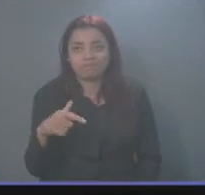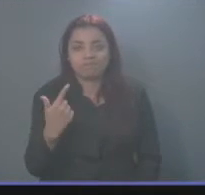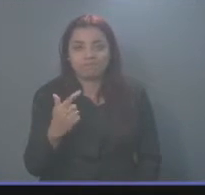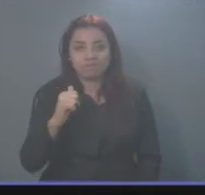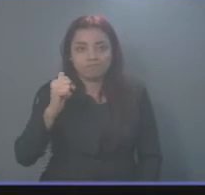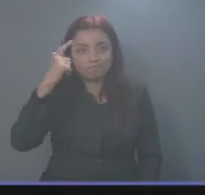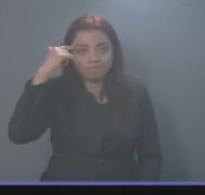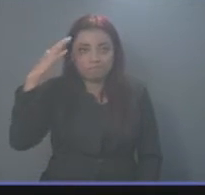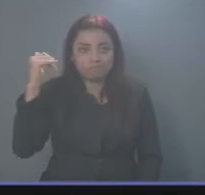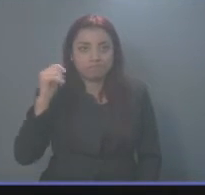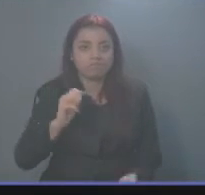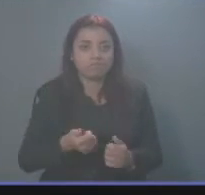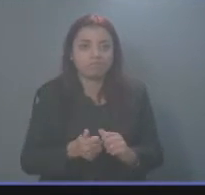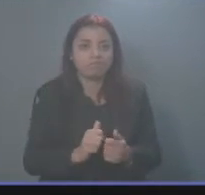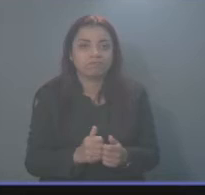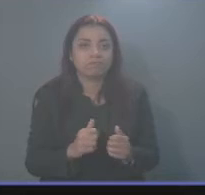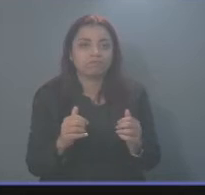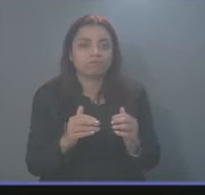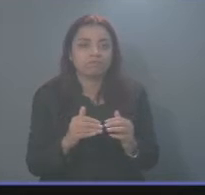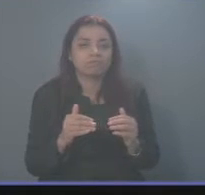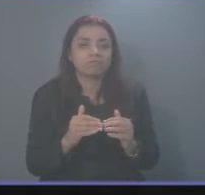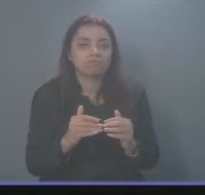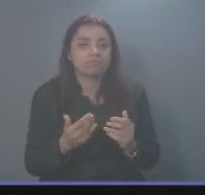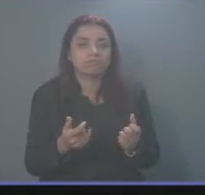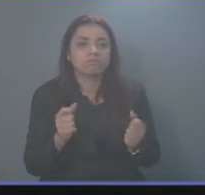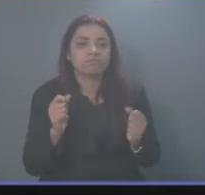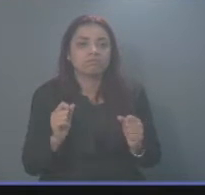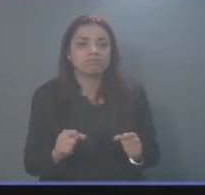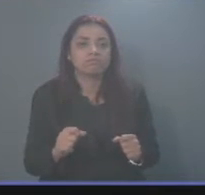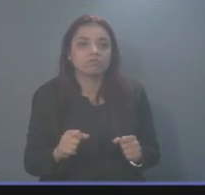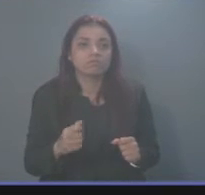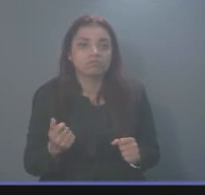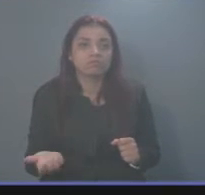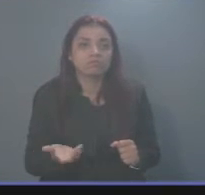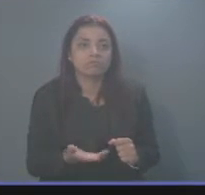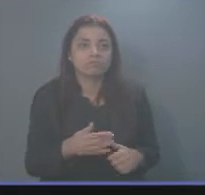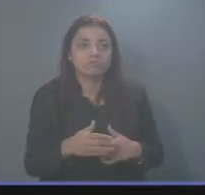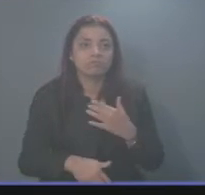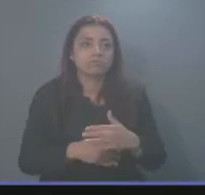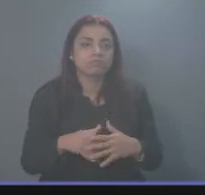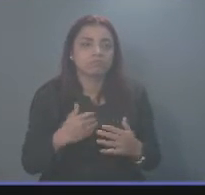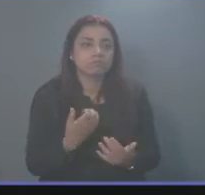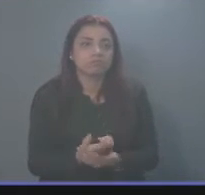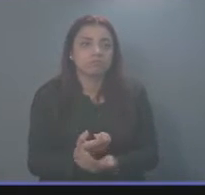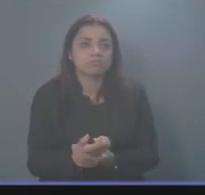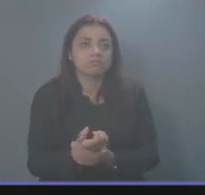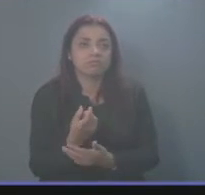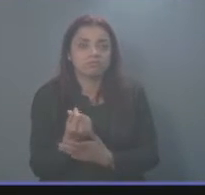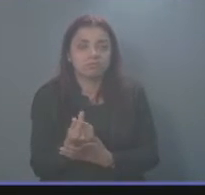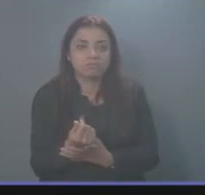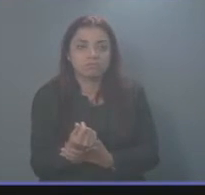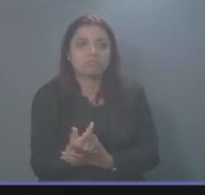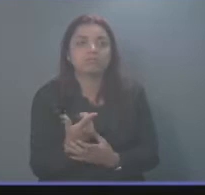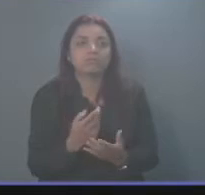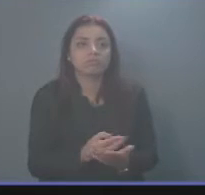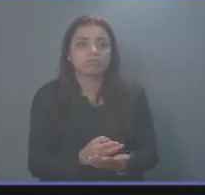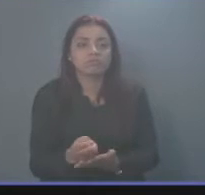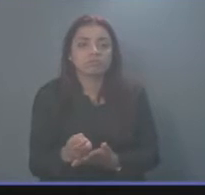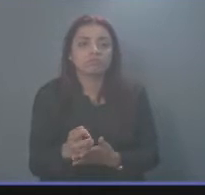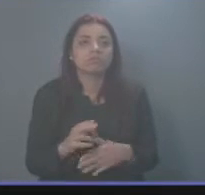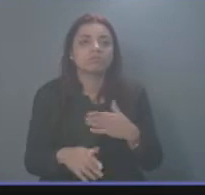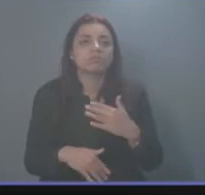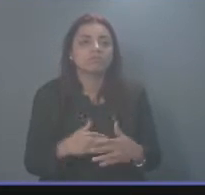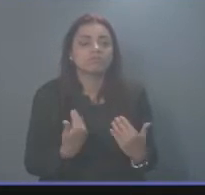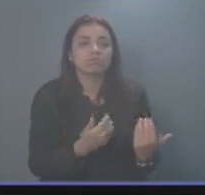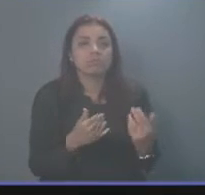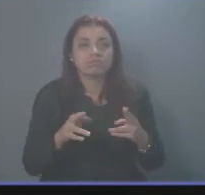Política Nacional del Deporte, sino que además aumenta también la Contraloría Económica, la rendición de cuentas y transparencia en la gestión de